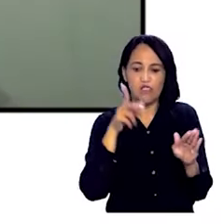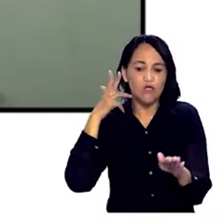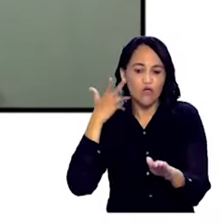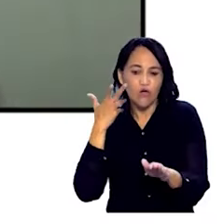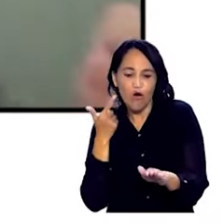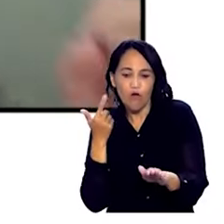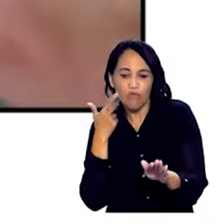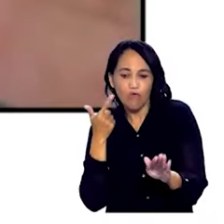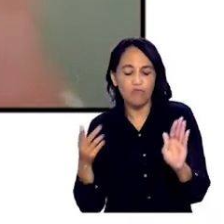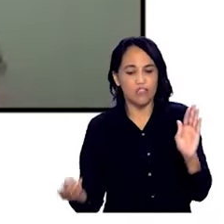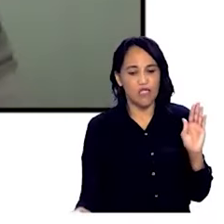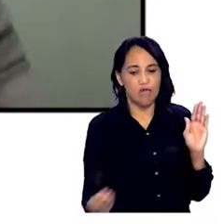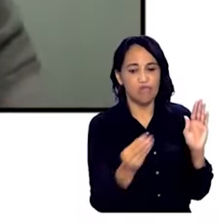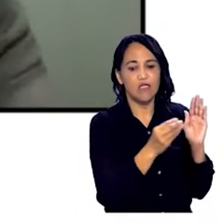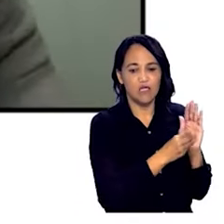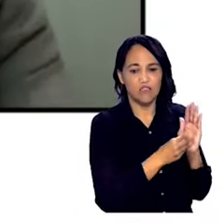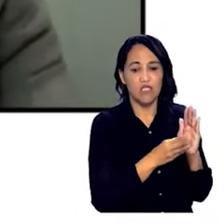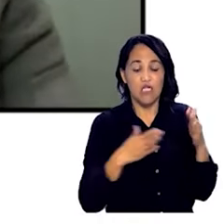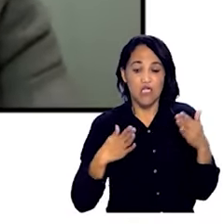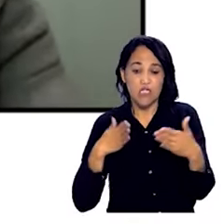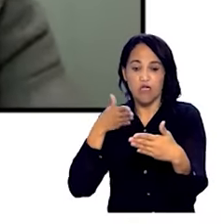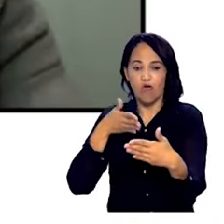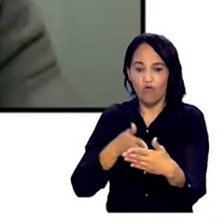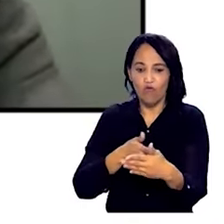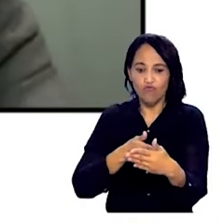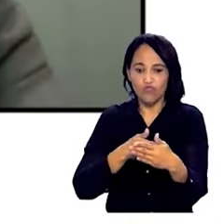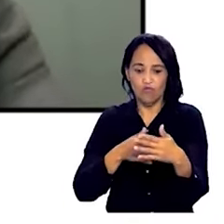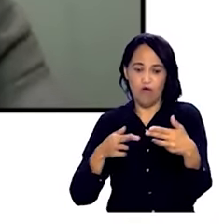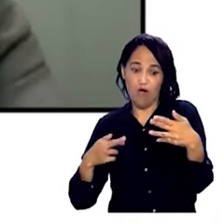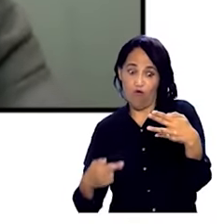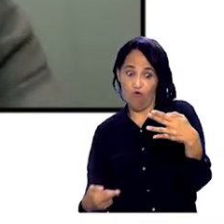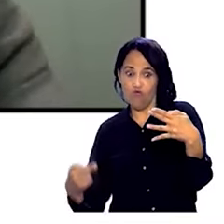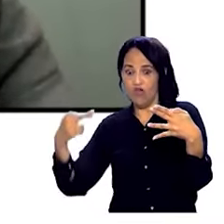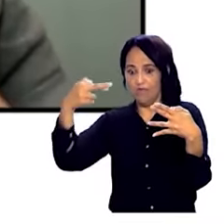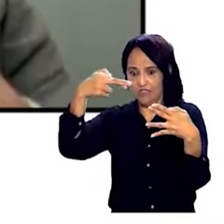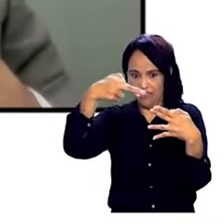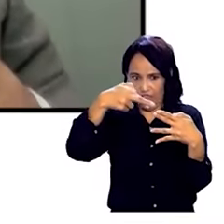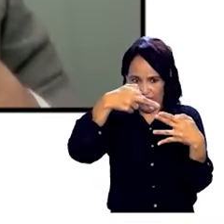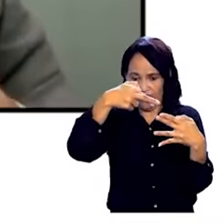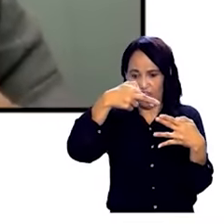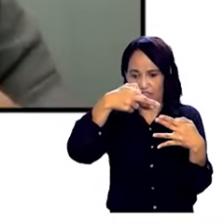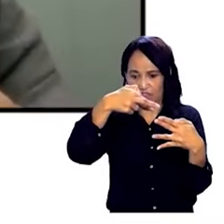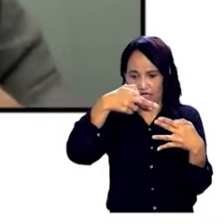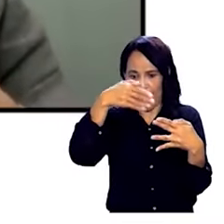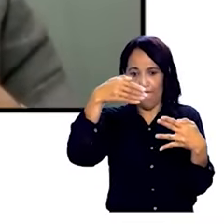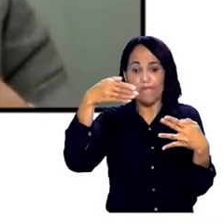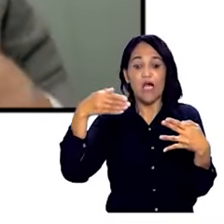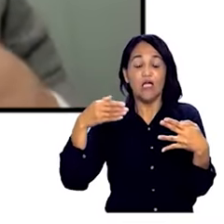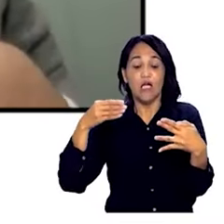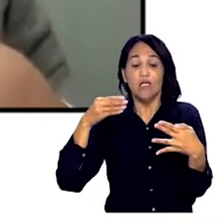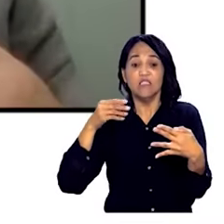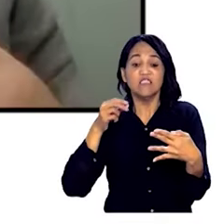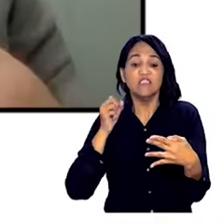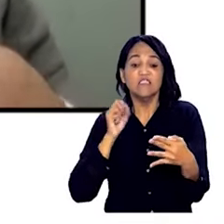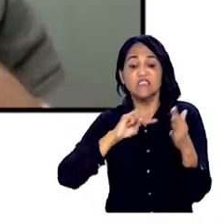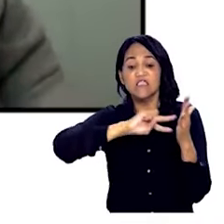provinci eso significa que la corte Suprema Argentina tiene una función